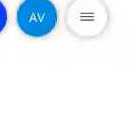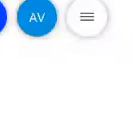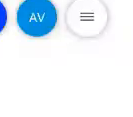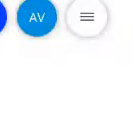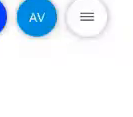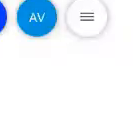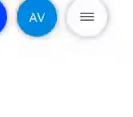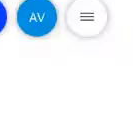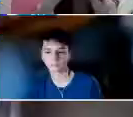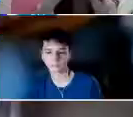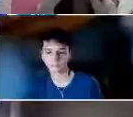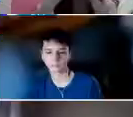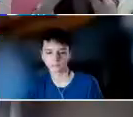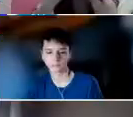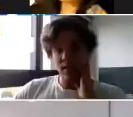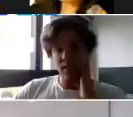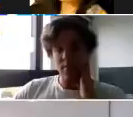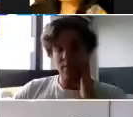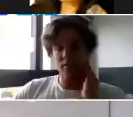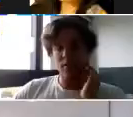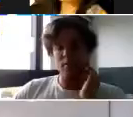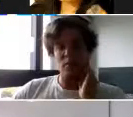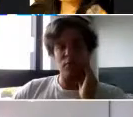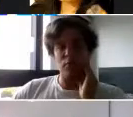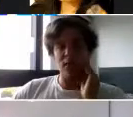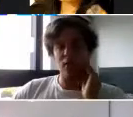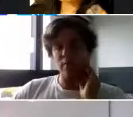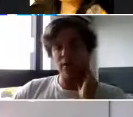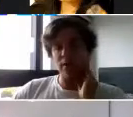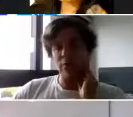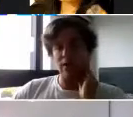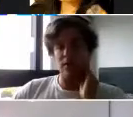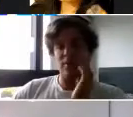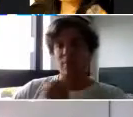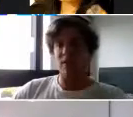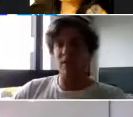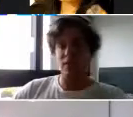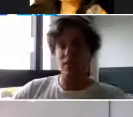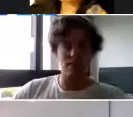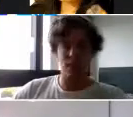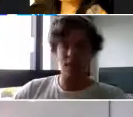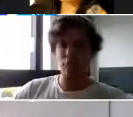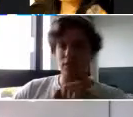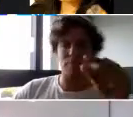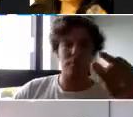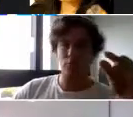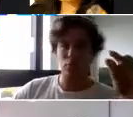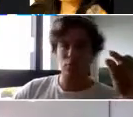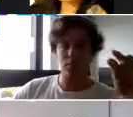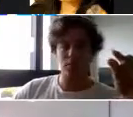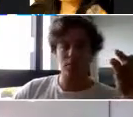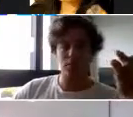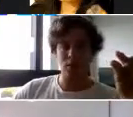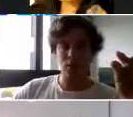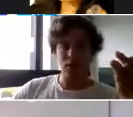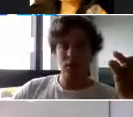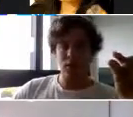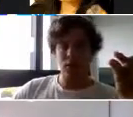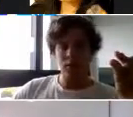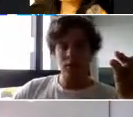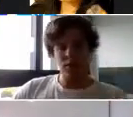lo que adoptamos, decimos, bueno, nosotros tenemos que aumentar la inercia de perfil, ponemos una chapa arriba que se llama platabanda, que es una chapa de unos